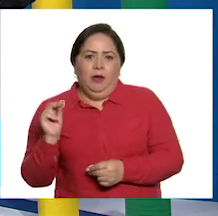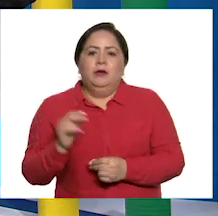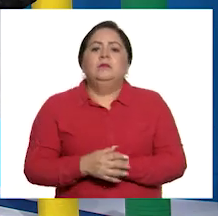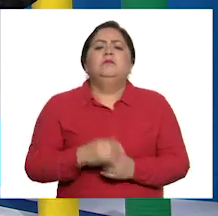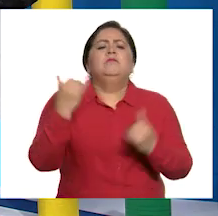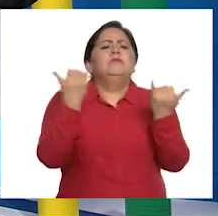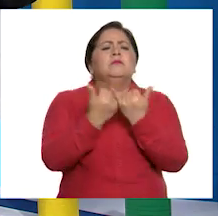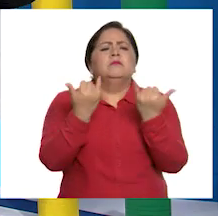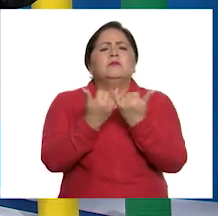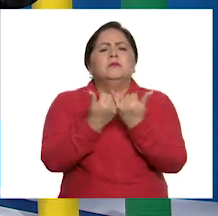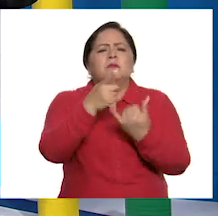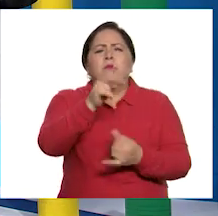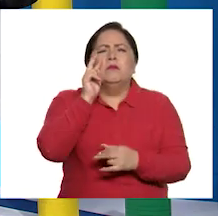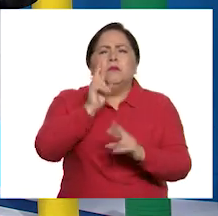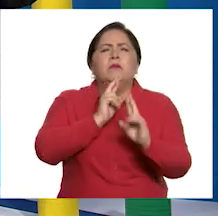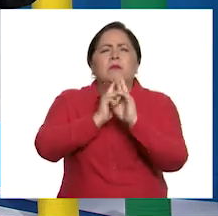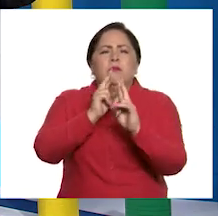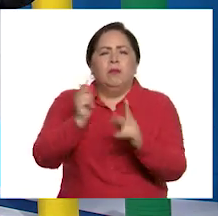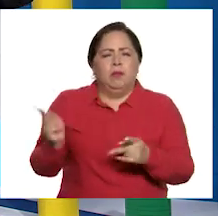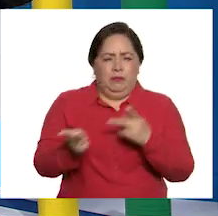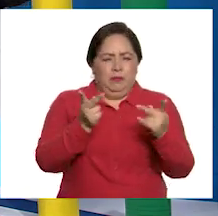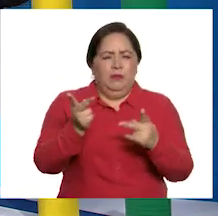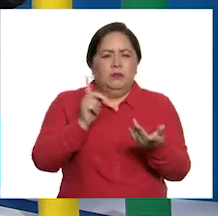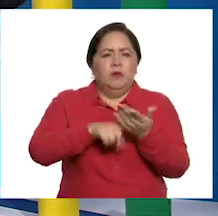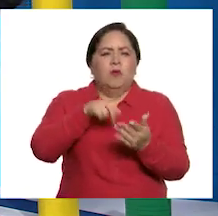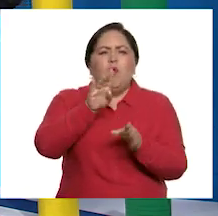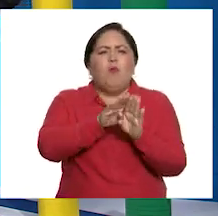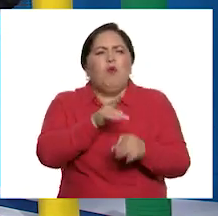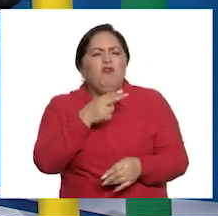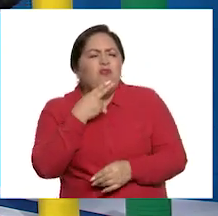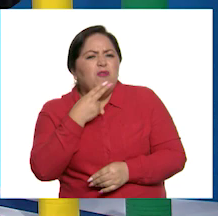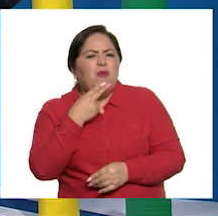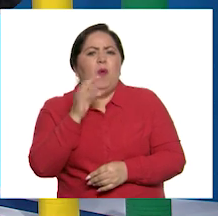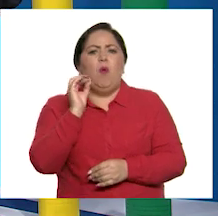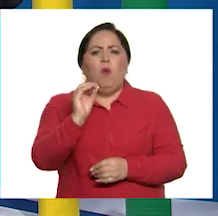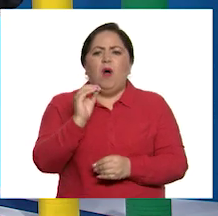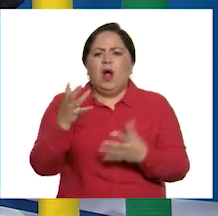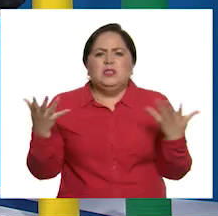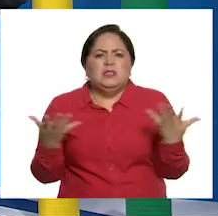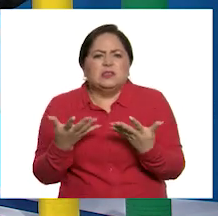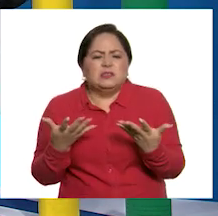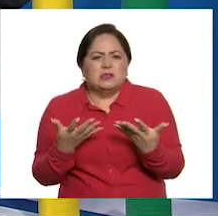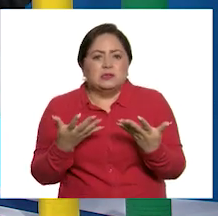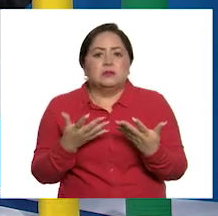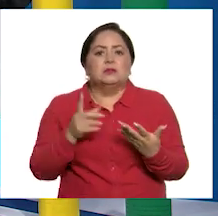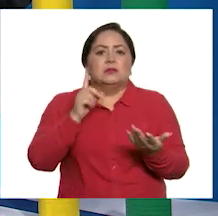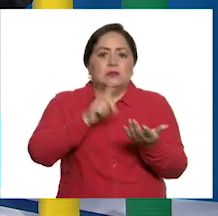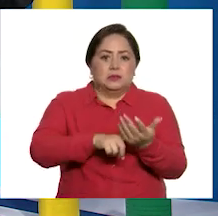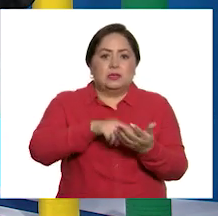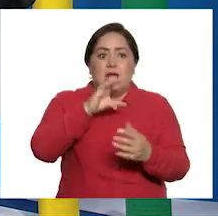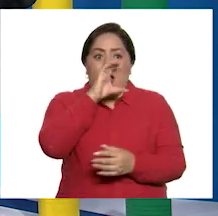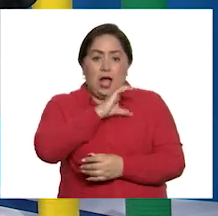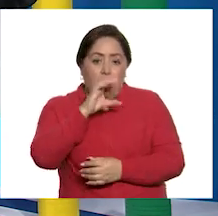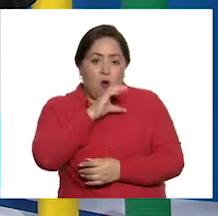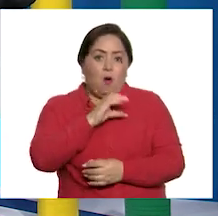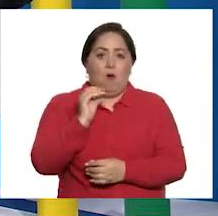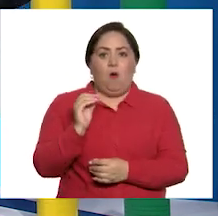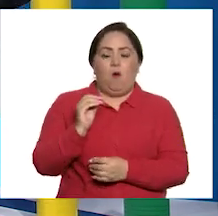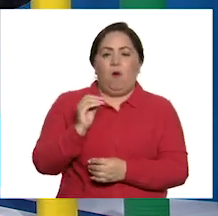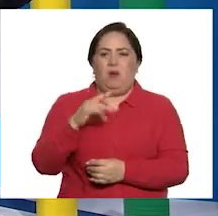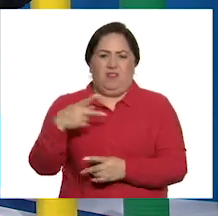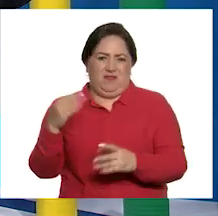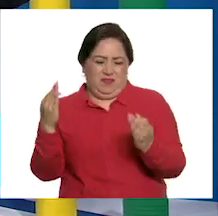Y también vamos a responder estas preguntas. En su funcionamiento o en su elaboración, ¿interviene el calor?